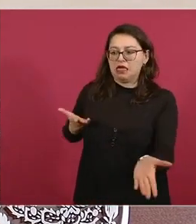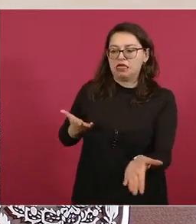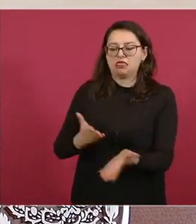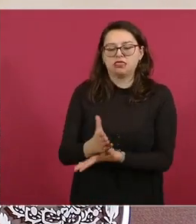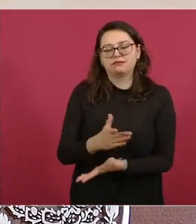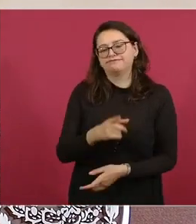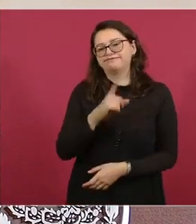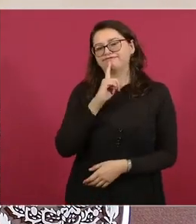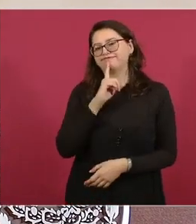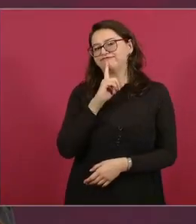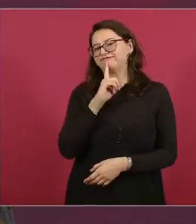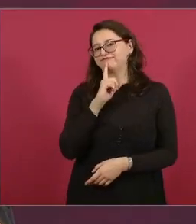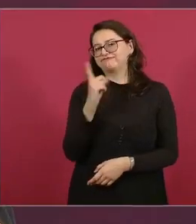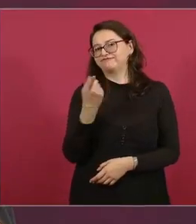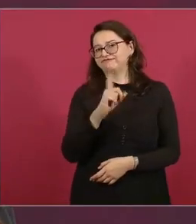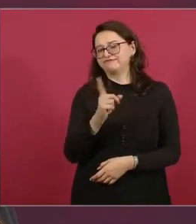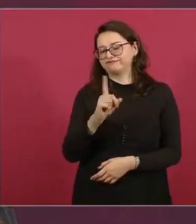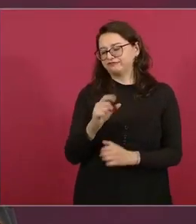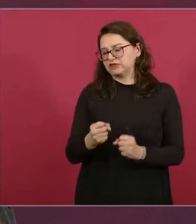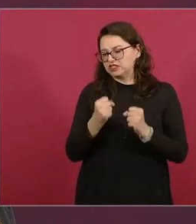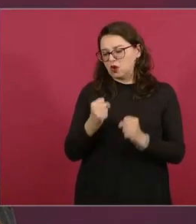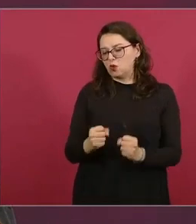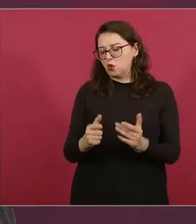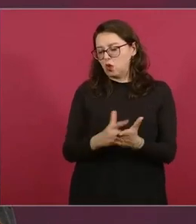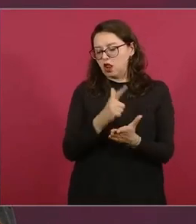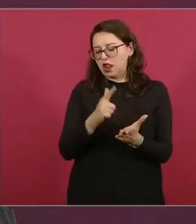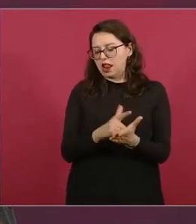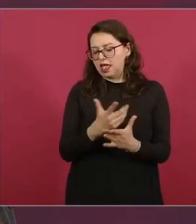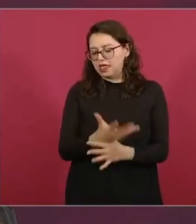elaboración, la contratación de las empresas para